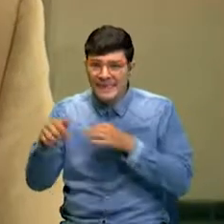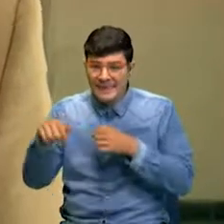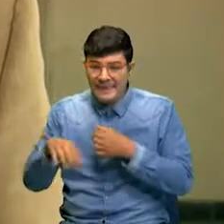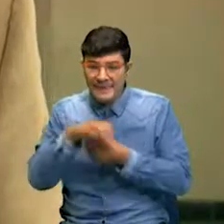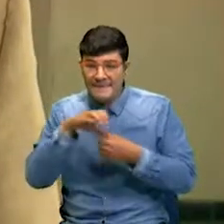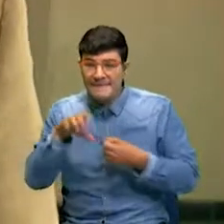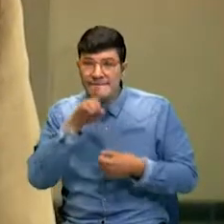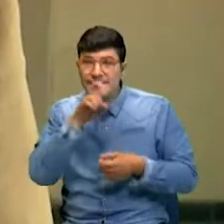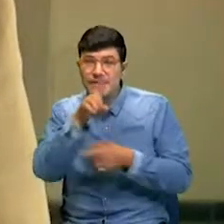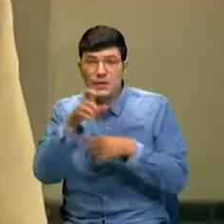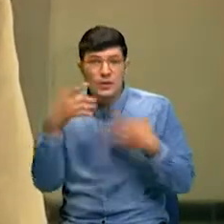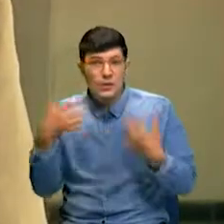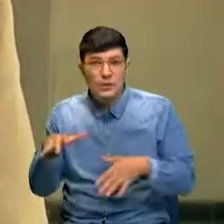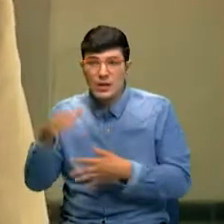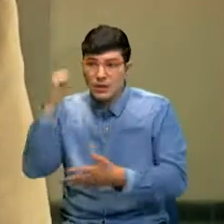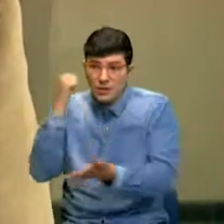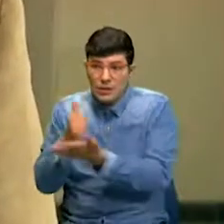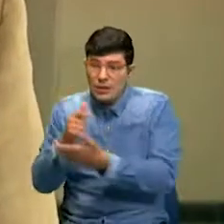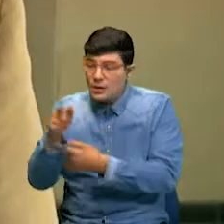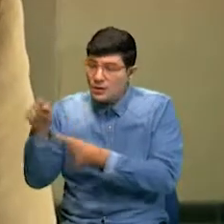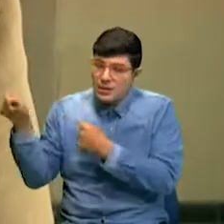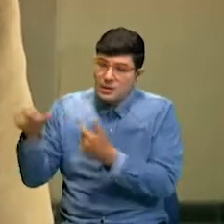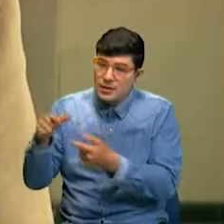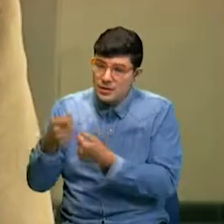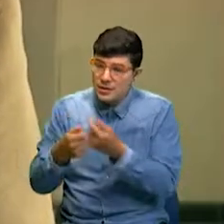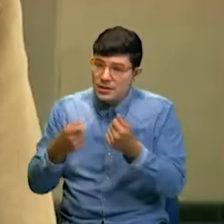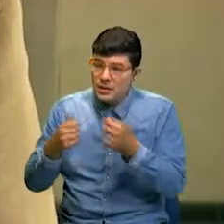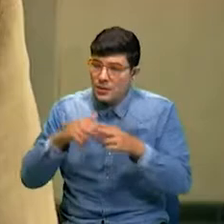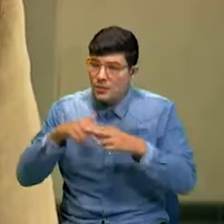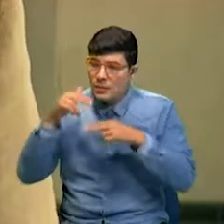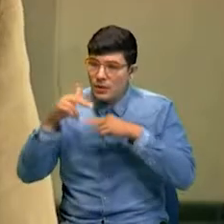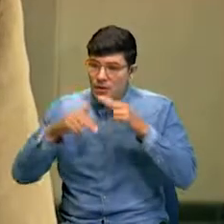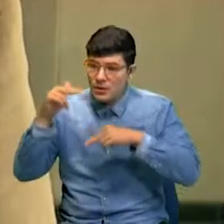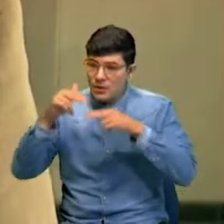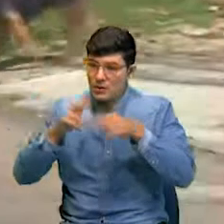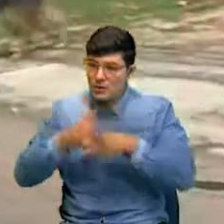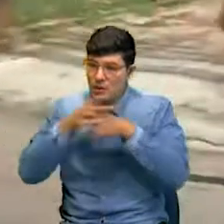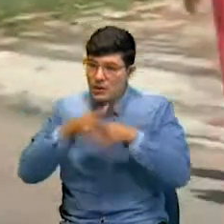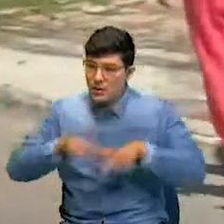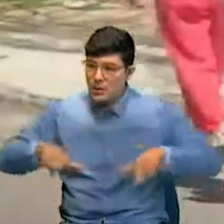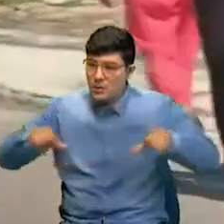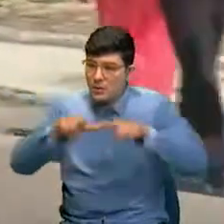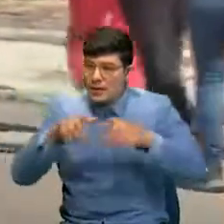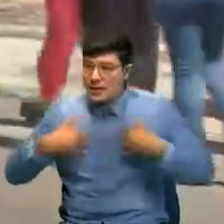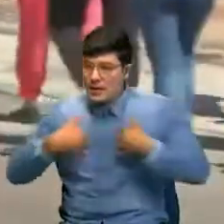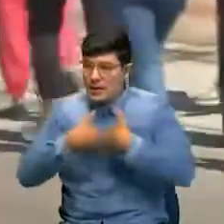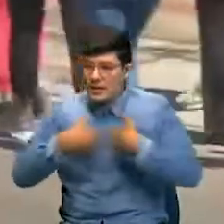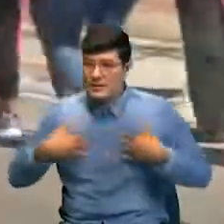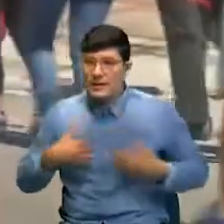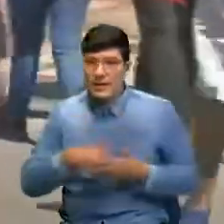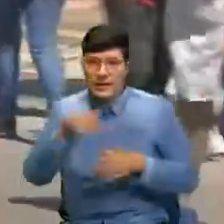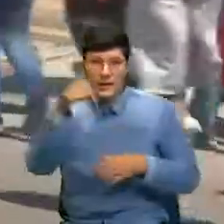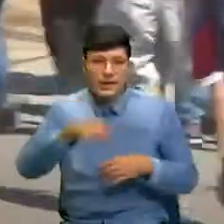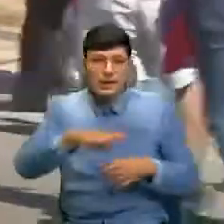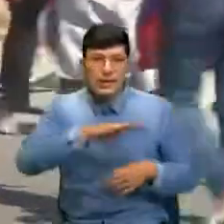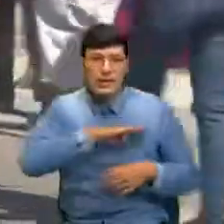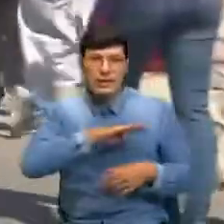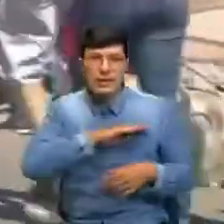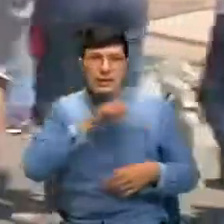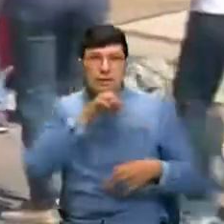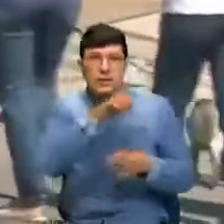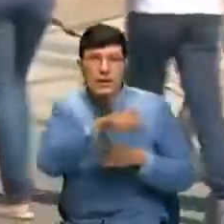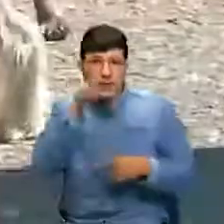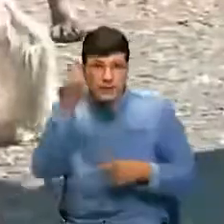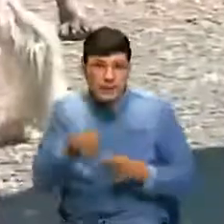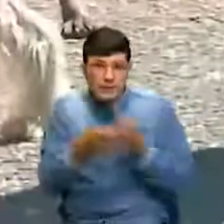Bucaramanga que destine recursos para esta protección animal. La alcaldía de Bucaramanga debe asegurar